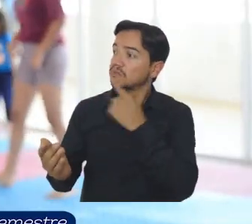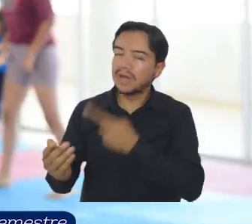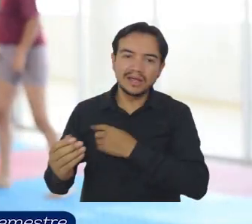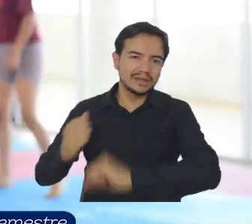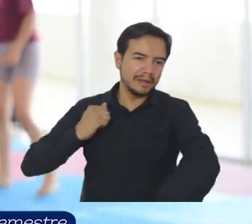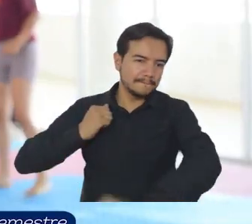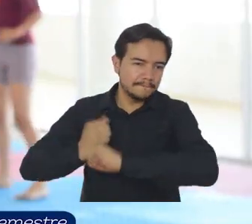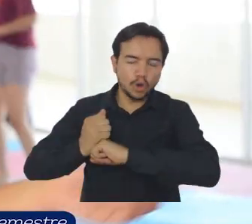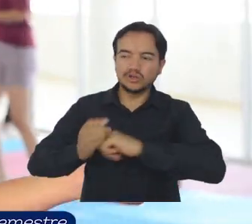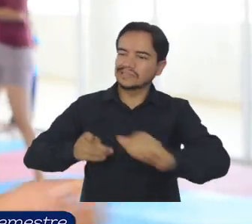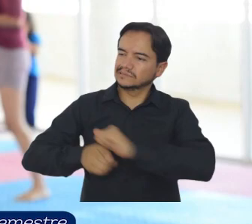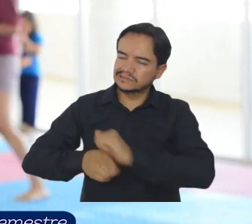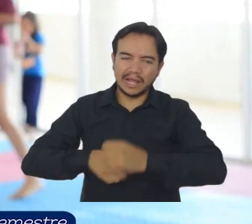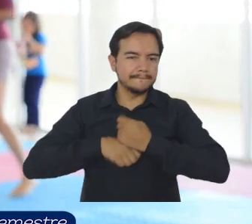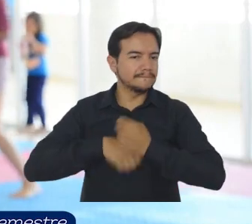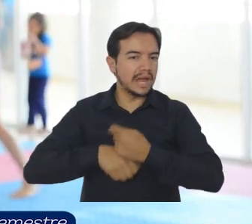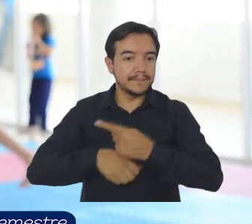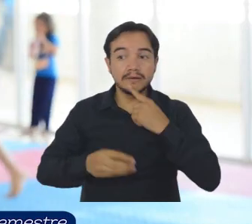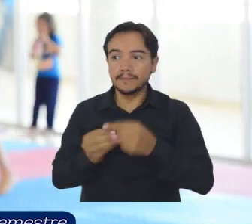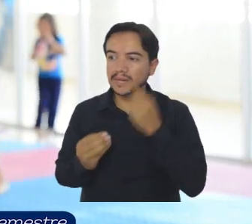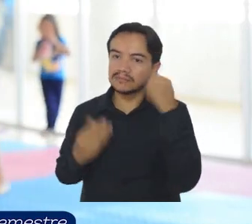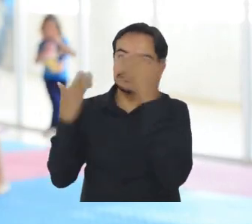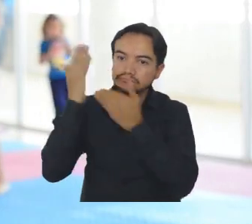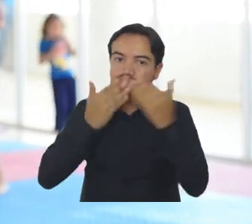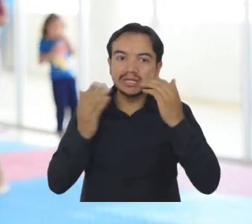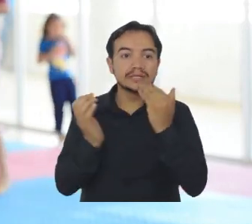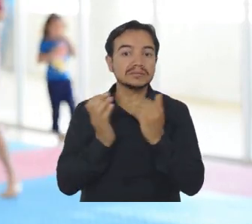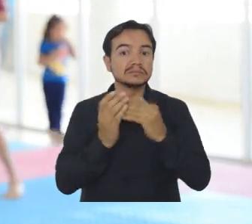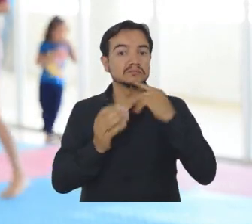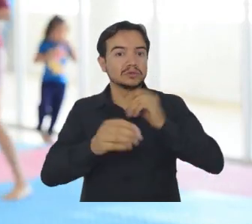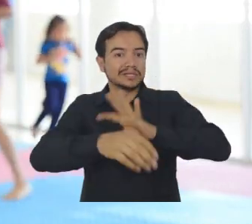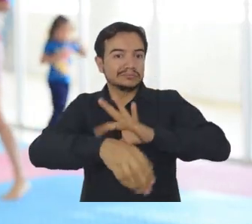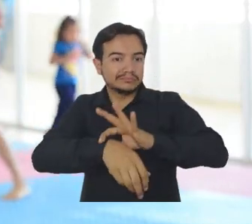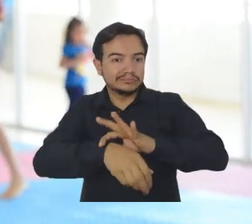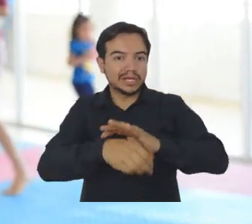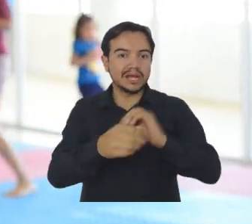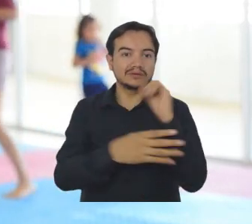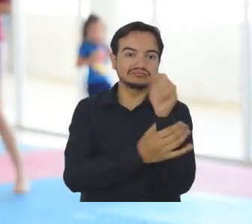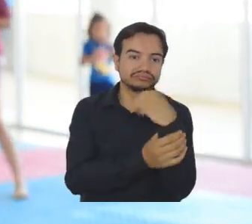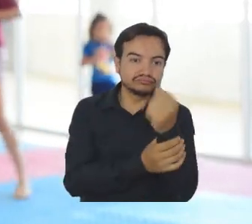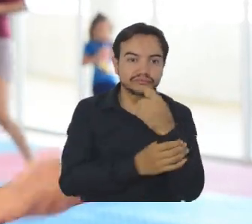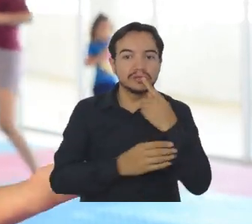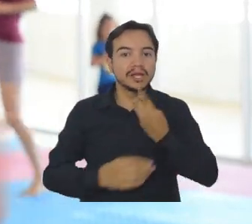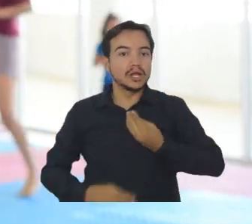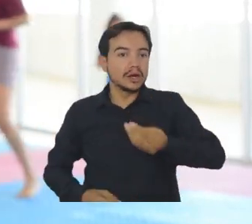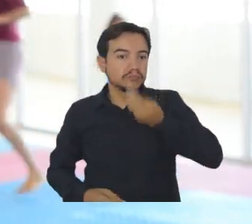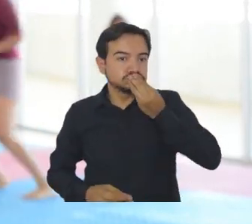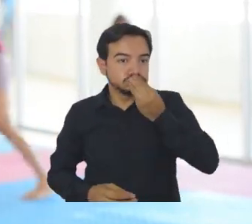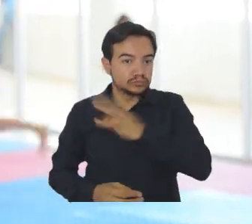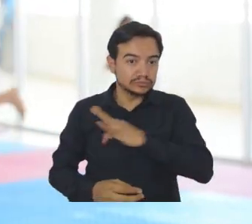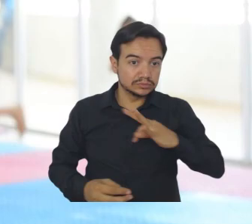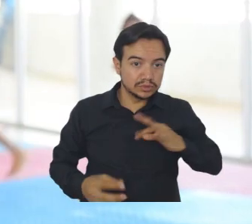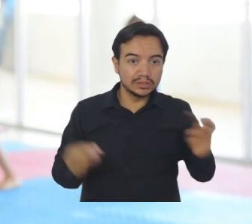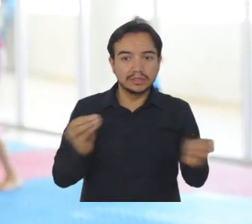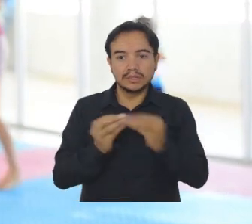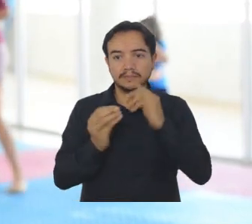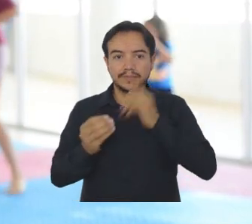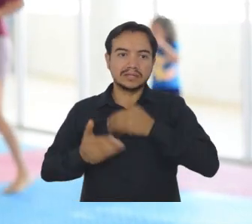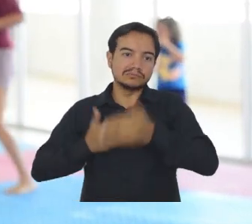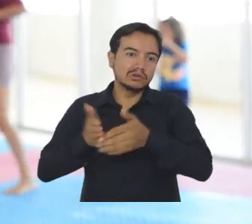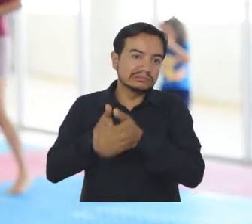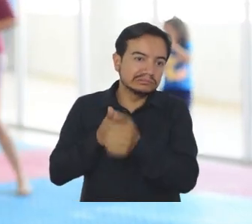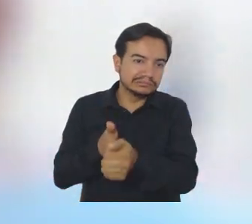hace muchas pruebas muy seguidos, como con el fisio, con el nutricionista,